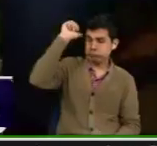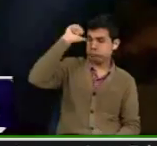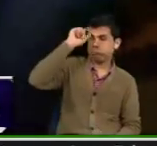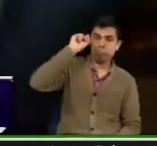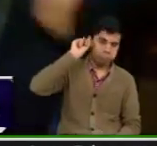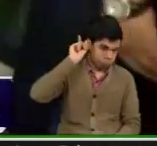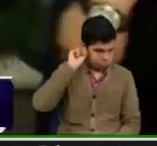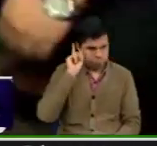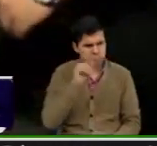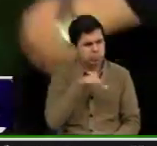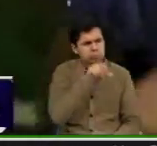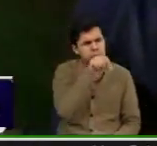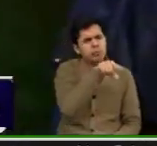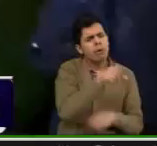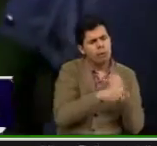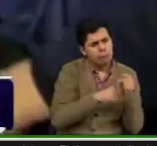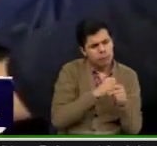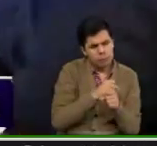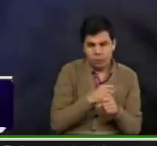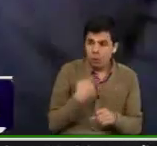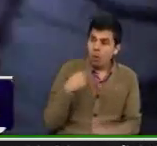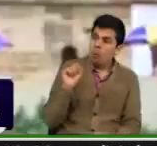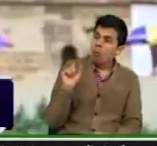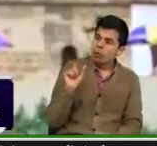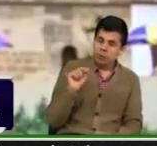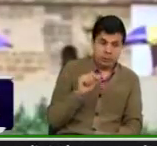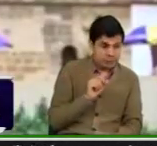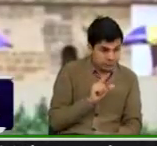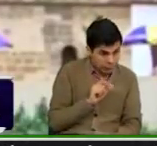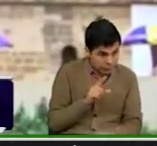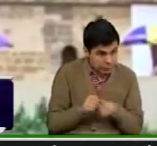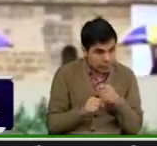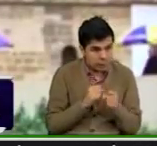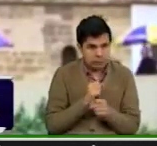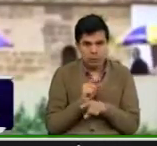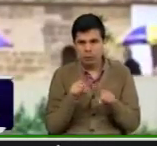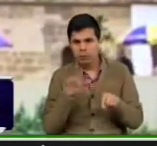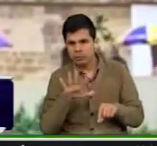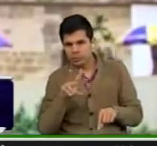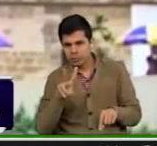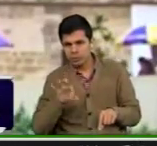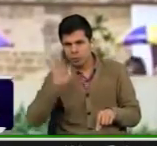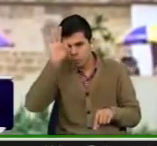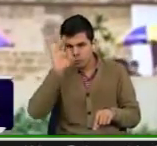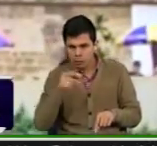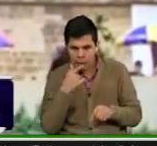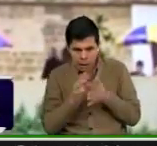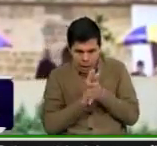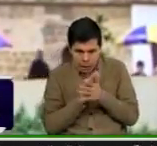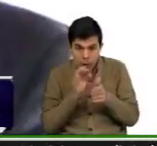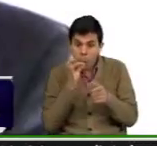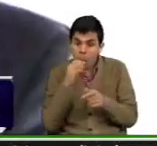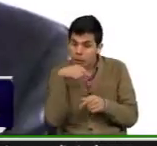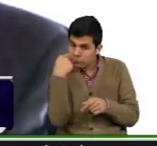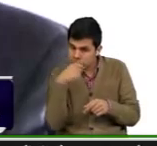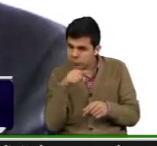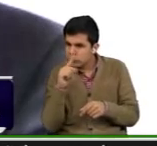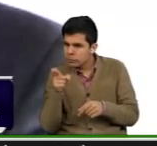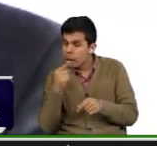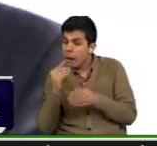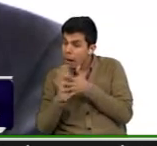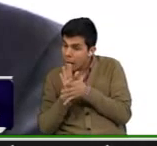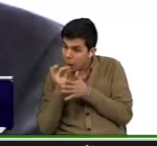al igual que el 52% también ha dicho que consume sustancias psicoactivas. Sí, es